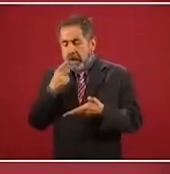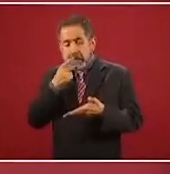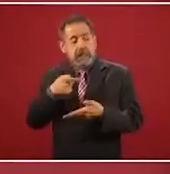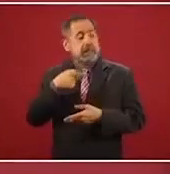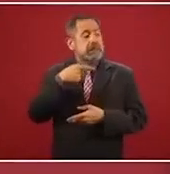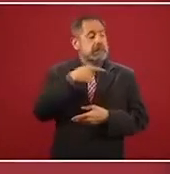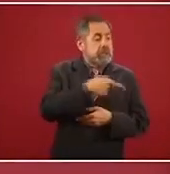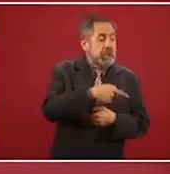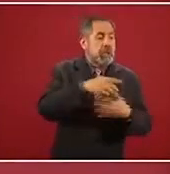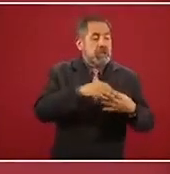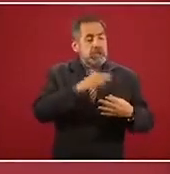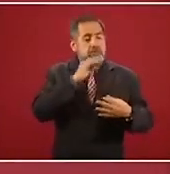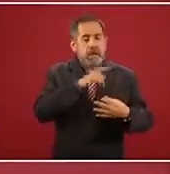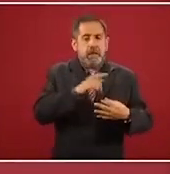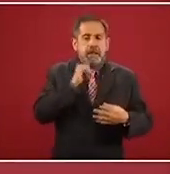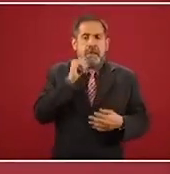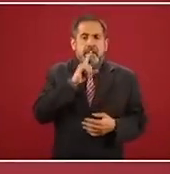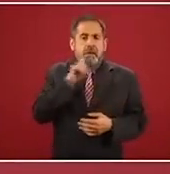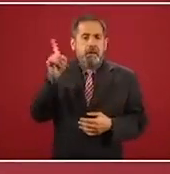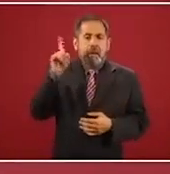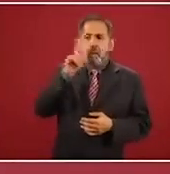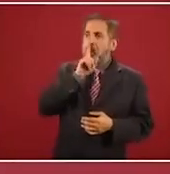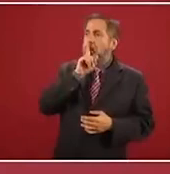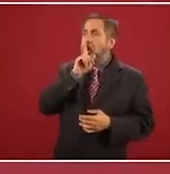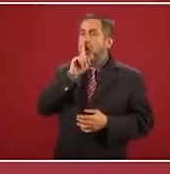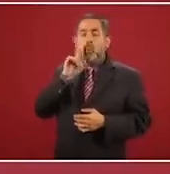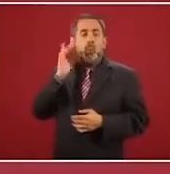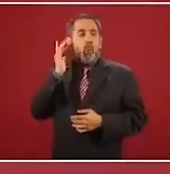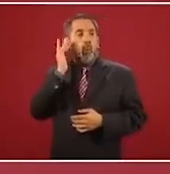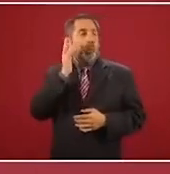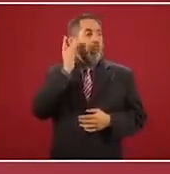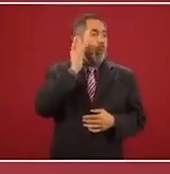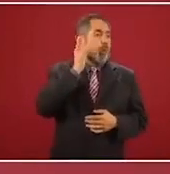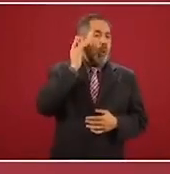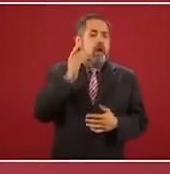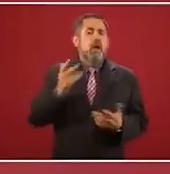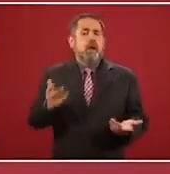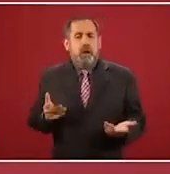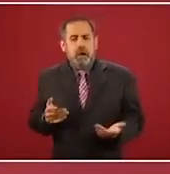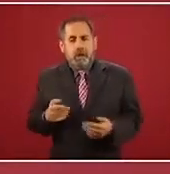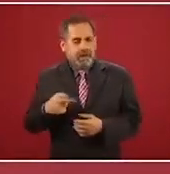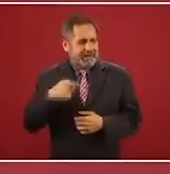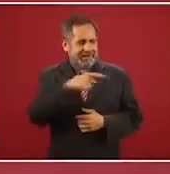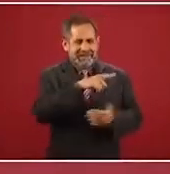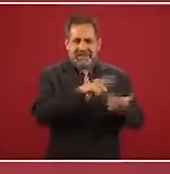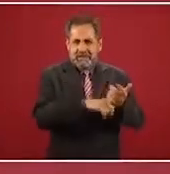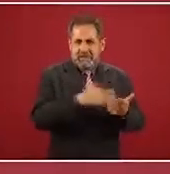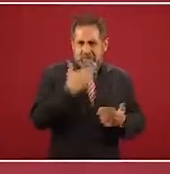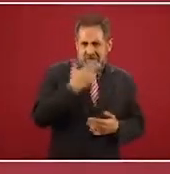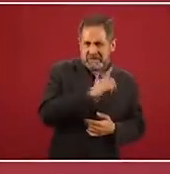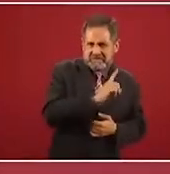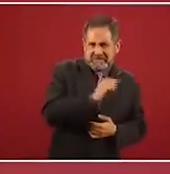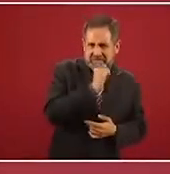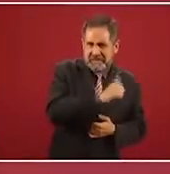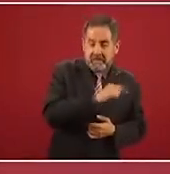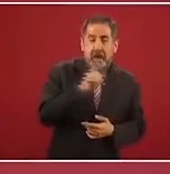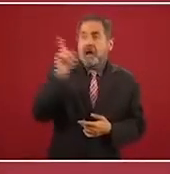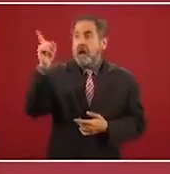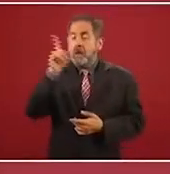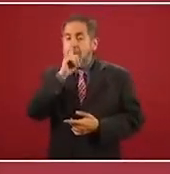se hizo un cuestionamiento sobre el comportamiento inmoral de estas empresas?